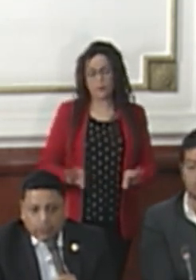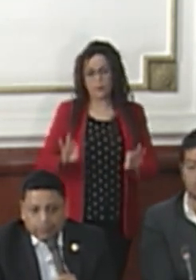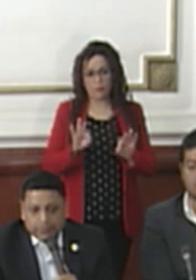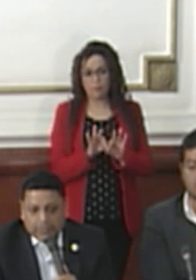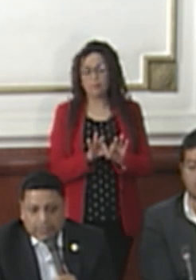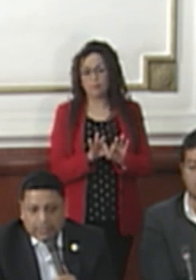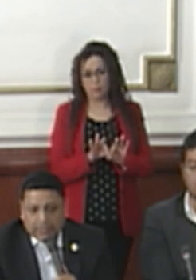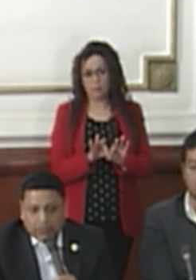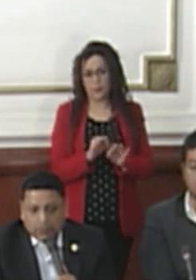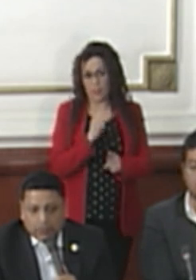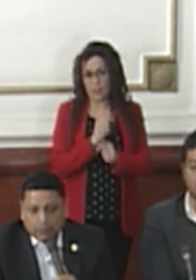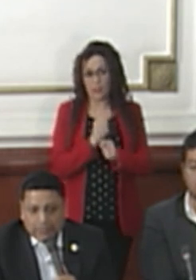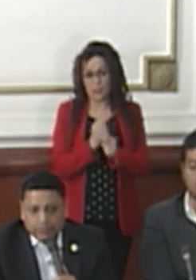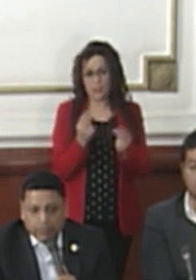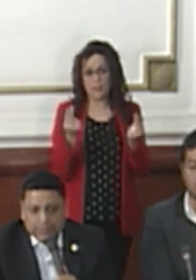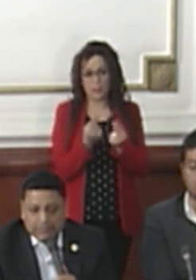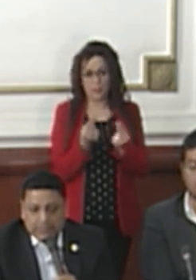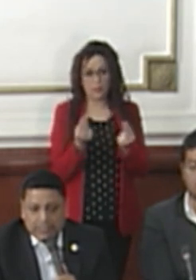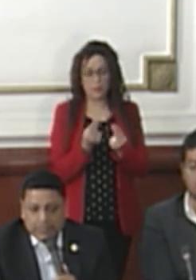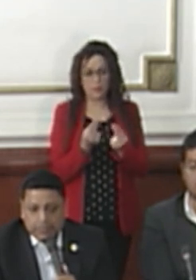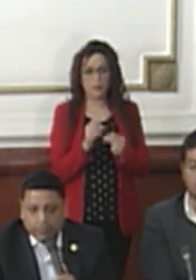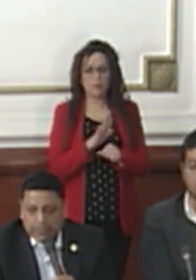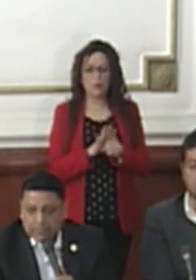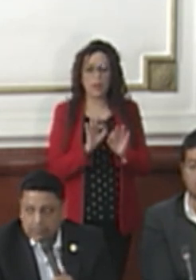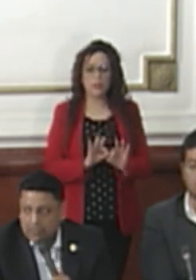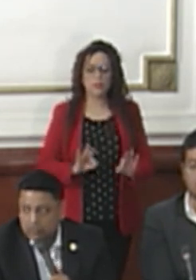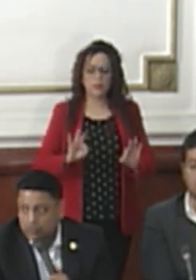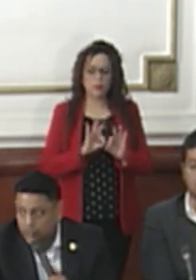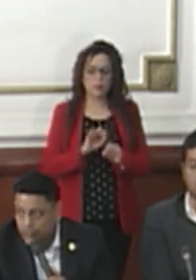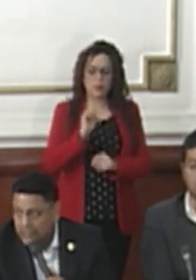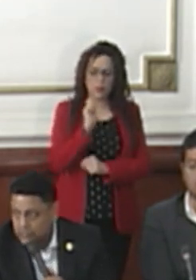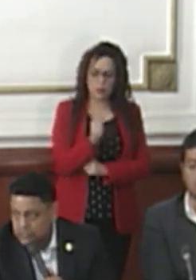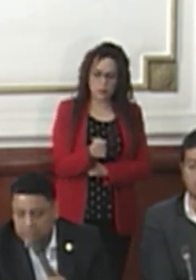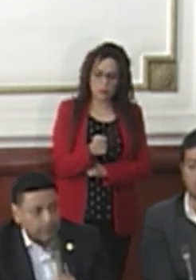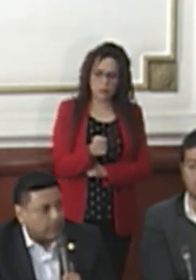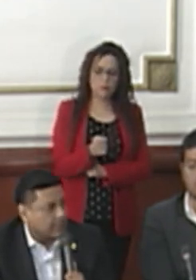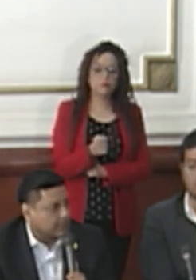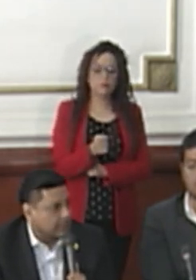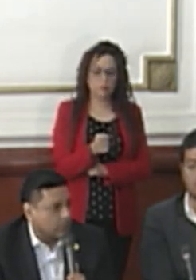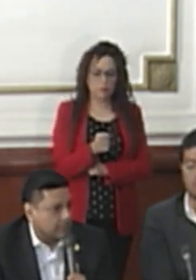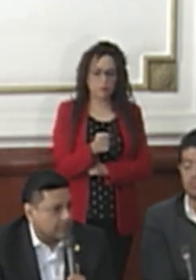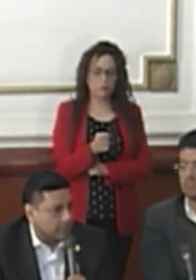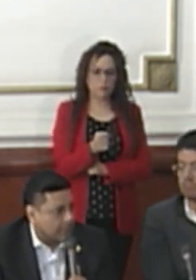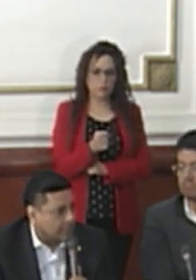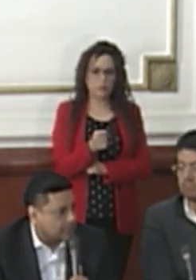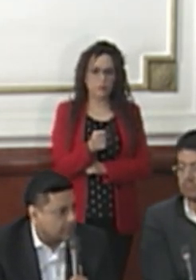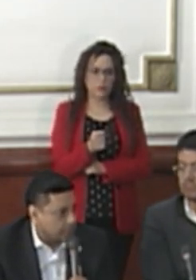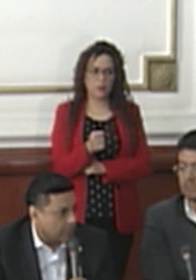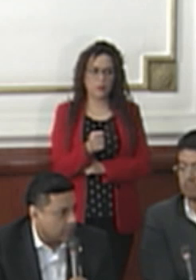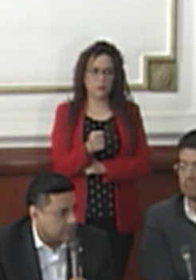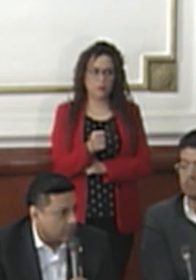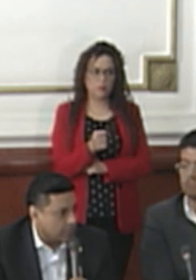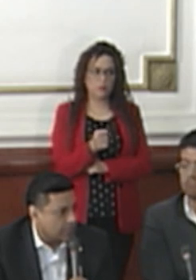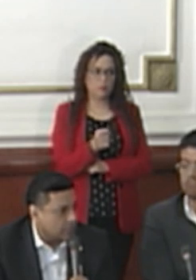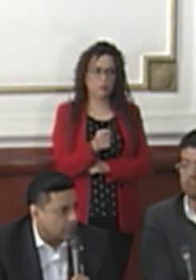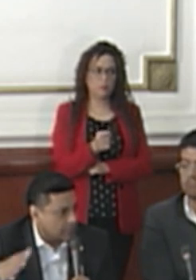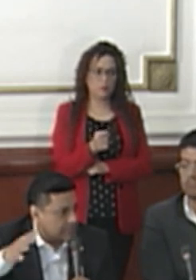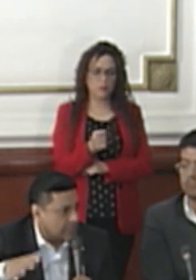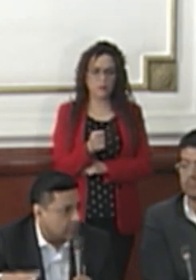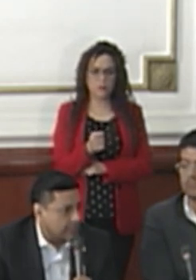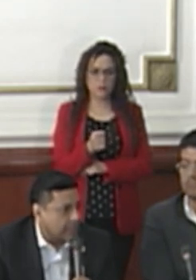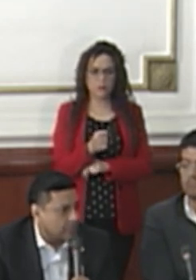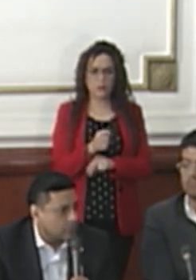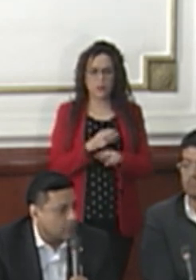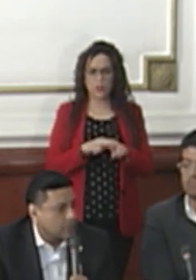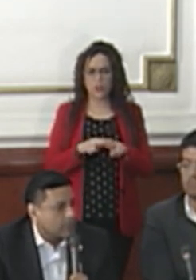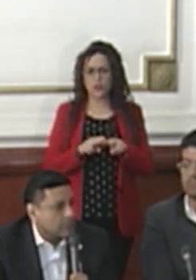todo lo más importante es que vienen proyectos de los suburbanos que van a tener conectividad también con el Estado de México, con el Estado